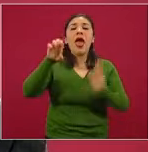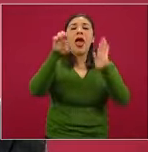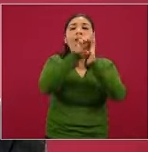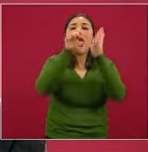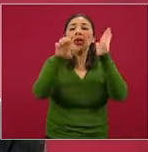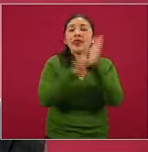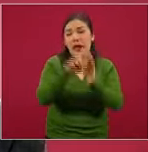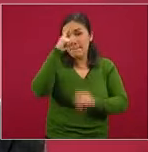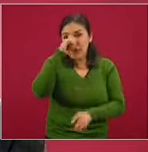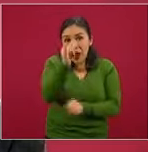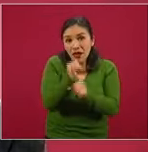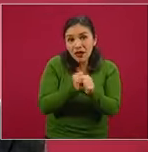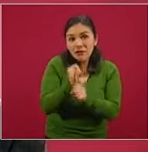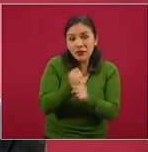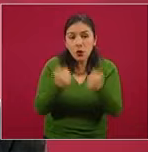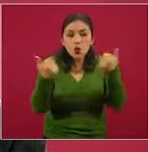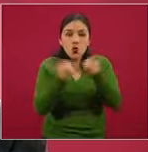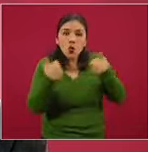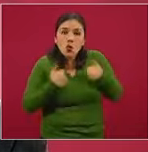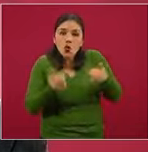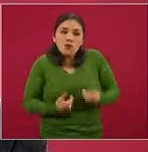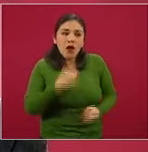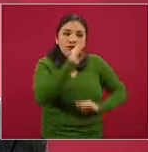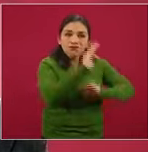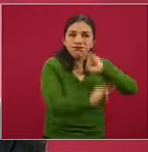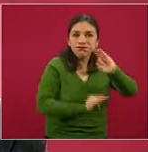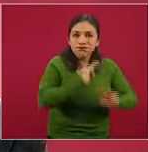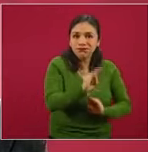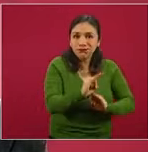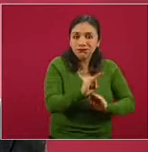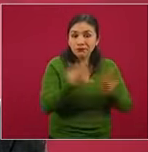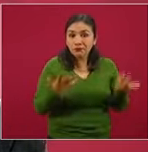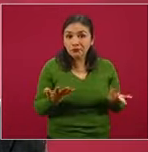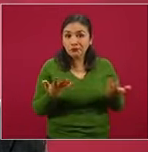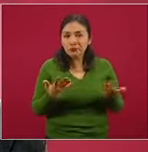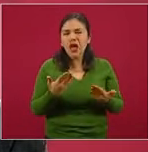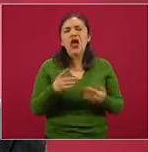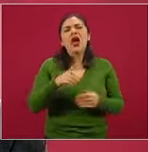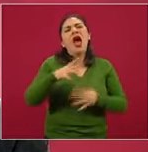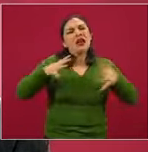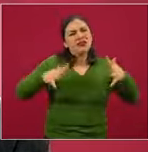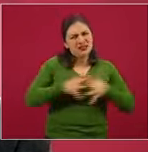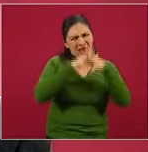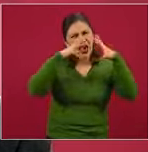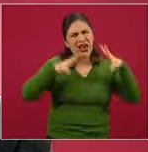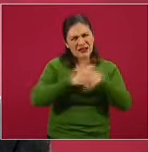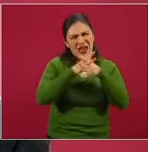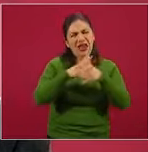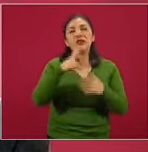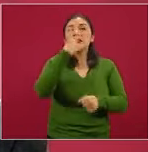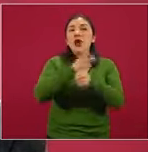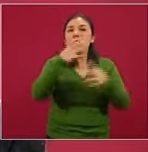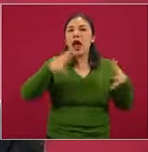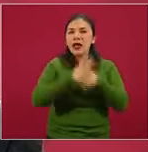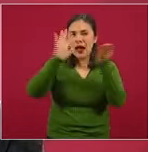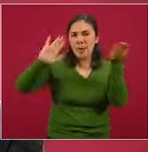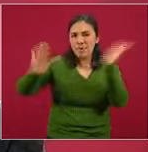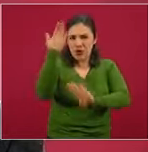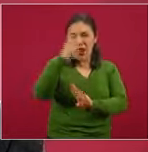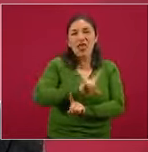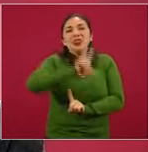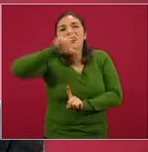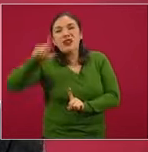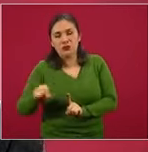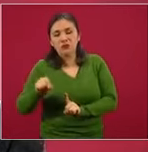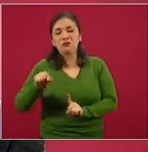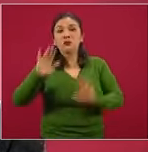en investigación en sujetos humanos. En la posguerra, después de la Segunda Guerra Mundial,